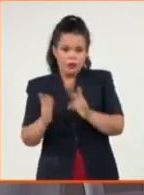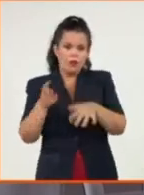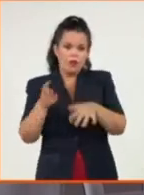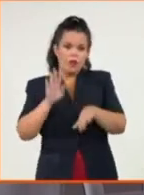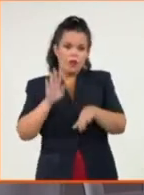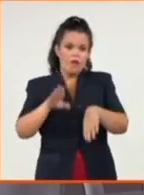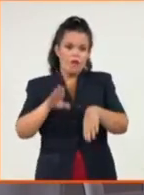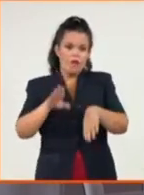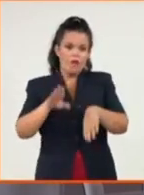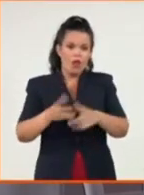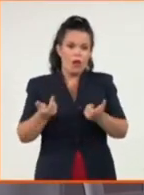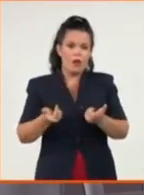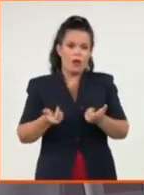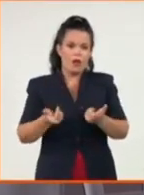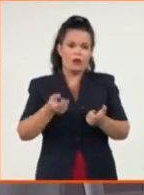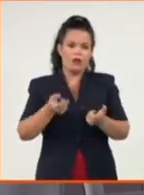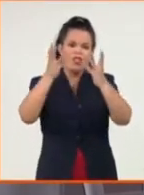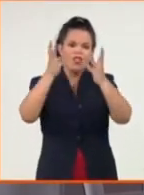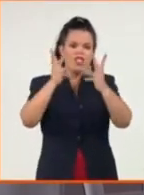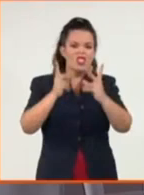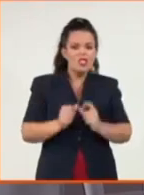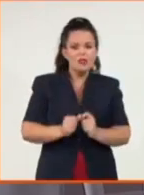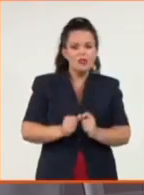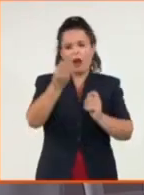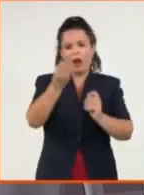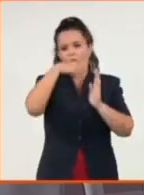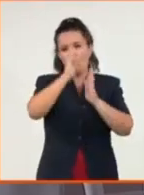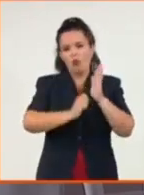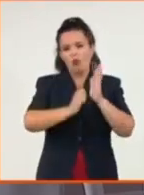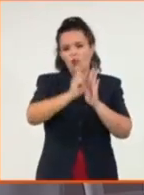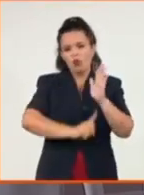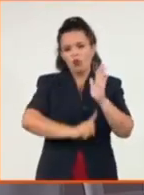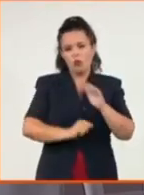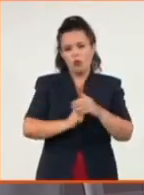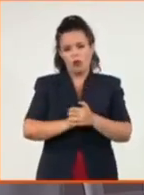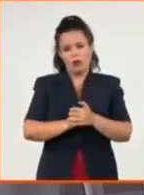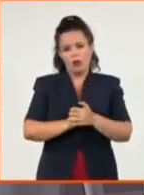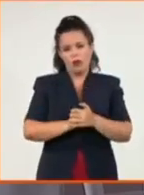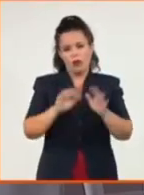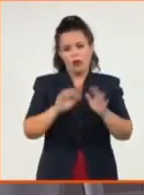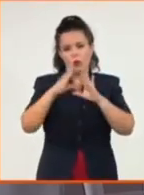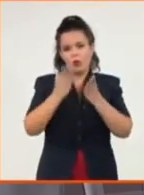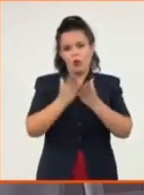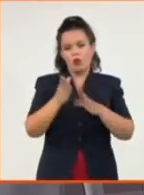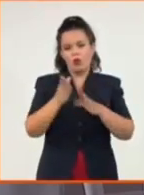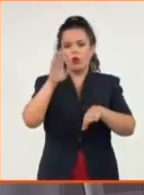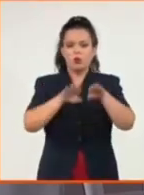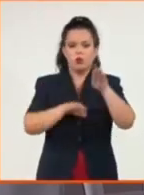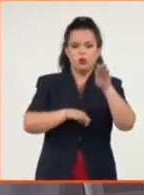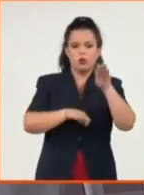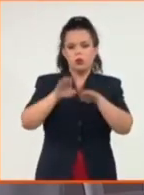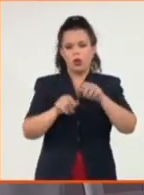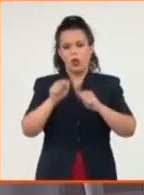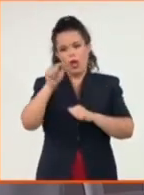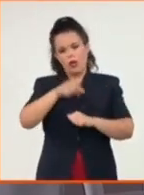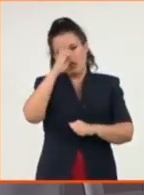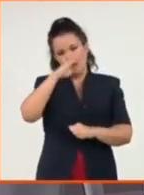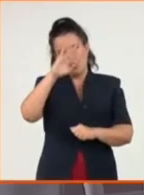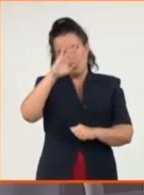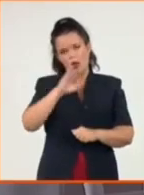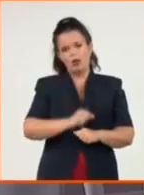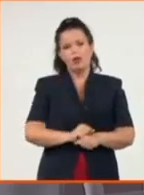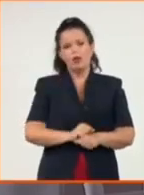en el país frecuencia y en el mundo hay frecuencia 50 g de la y 60 g en caso de cubas 11 160 g 60 g